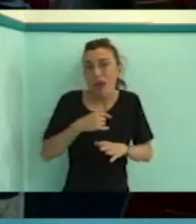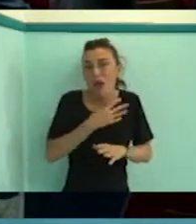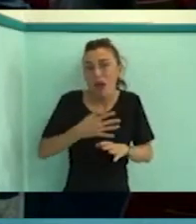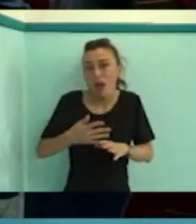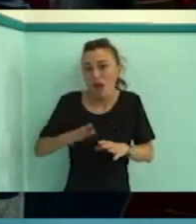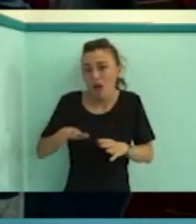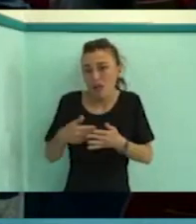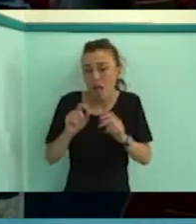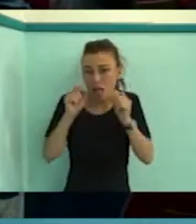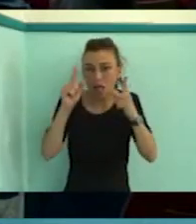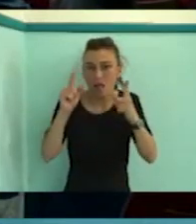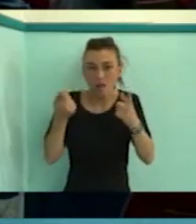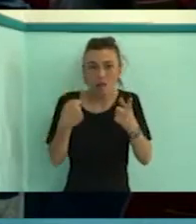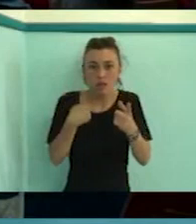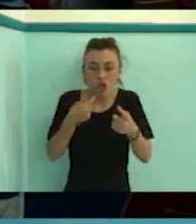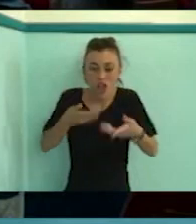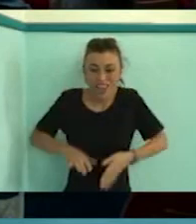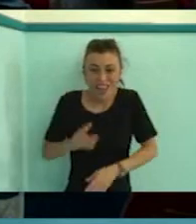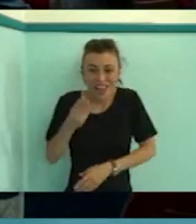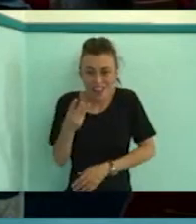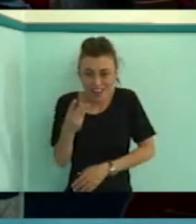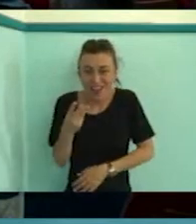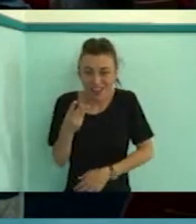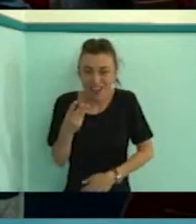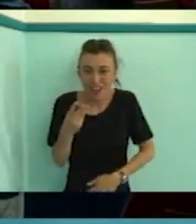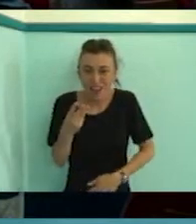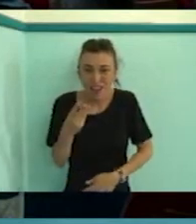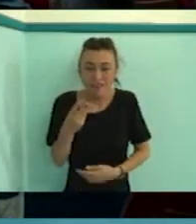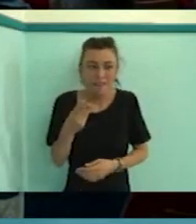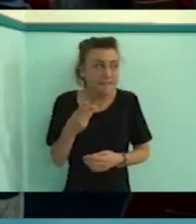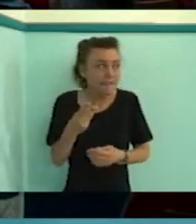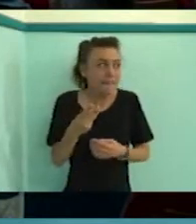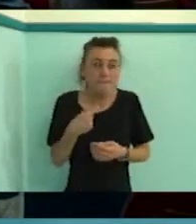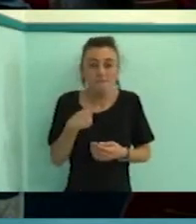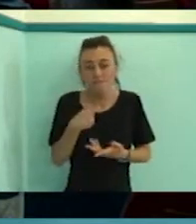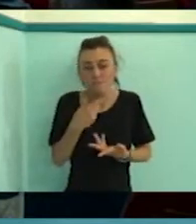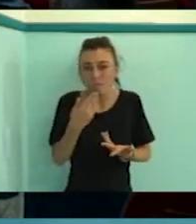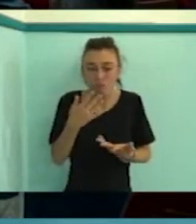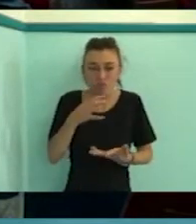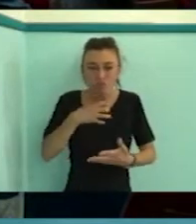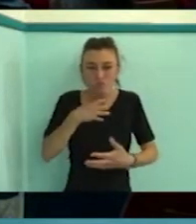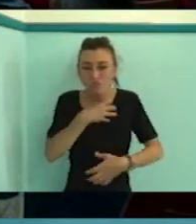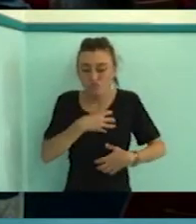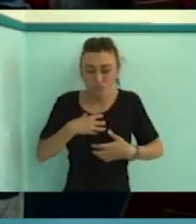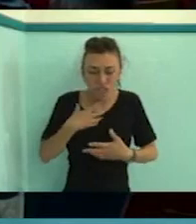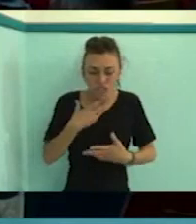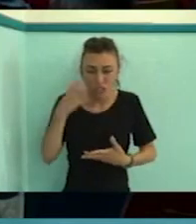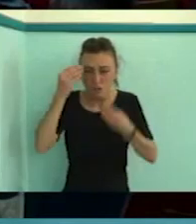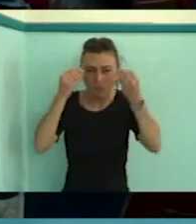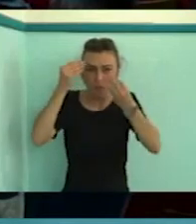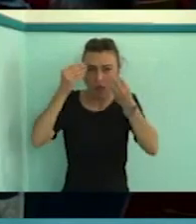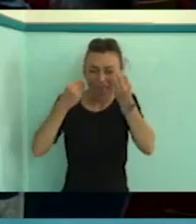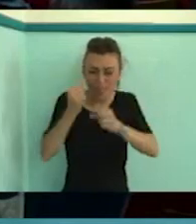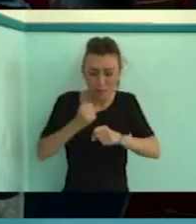tres hijas y Bueno pues eso estoy en ese huracán de trabajarme a mí misma para no